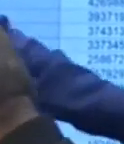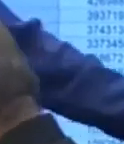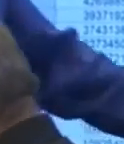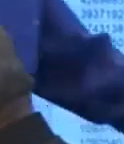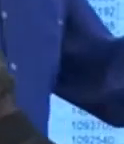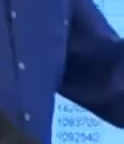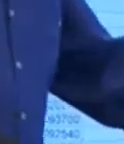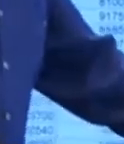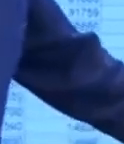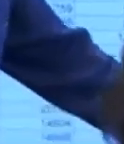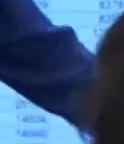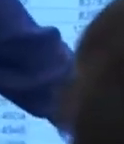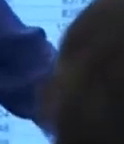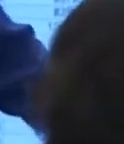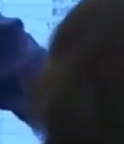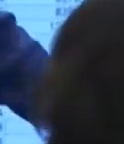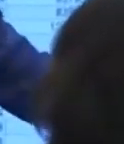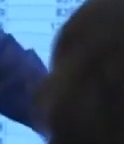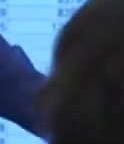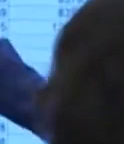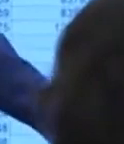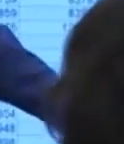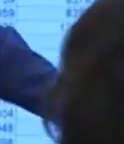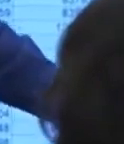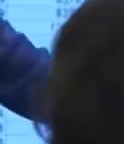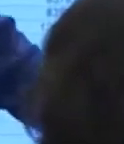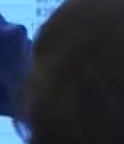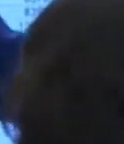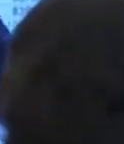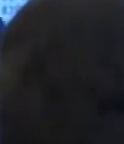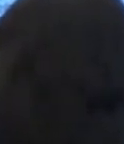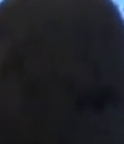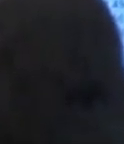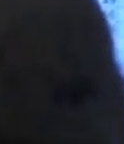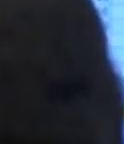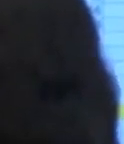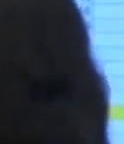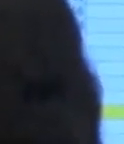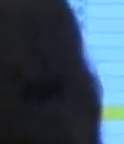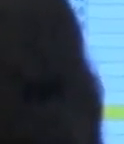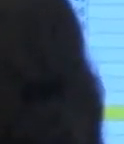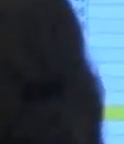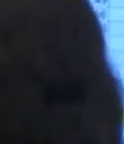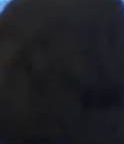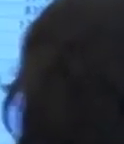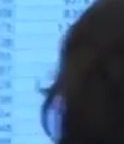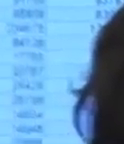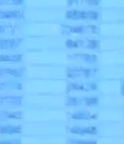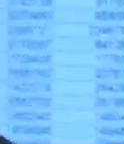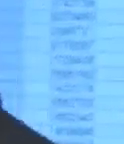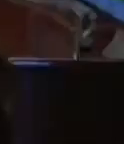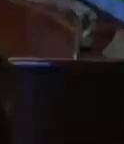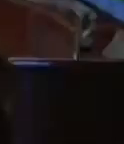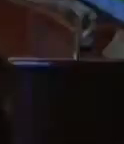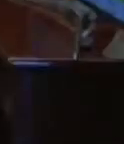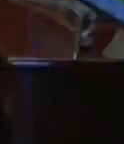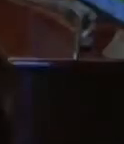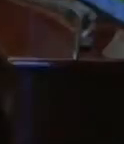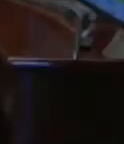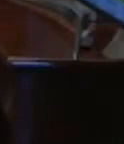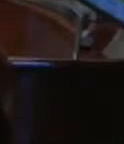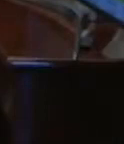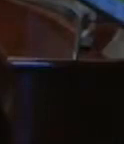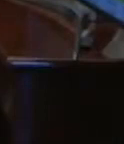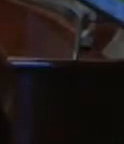cuán preocupada está la OEA por lo que ese bloqueo, con todos estos elementos que estamos dando aquí, provoque las situaciones que estamos